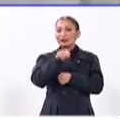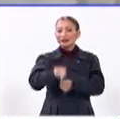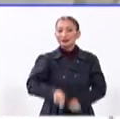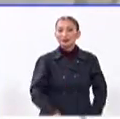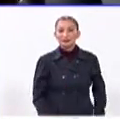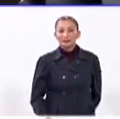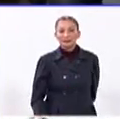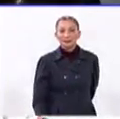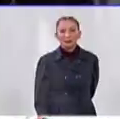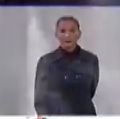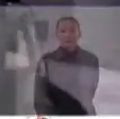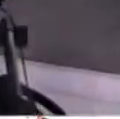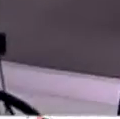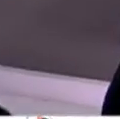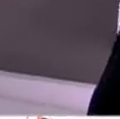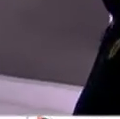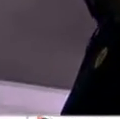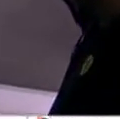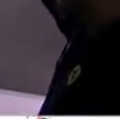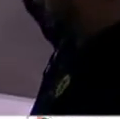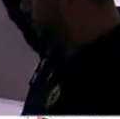Interfaz.